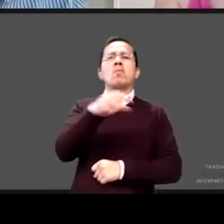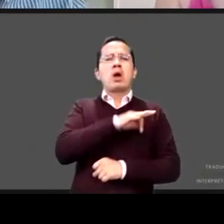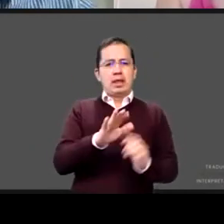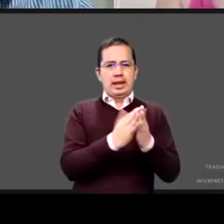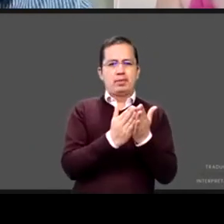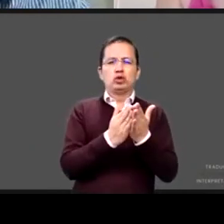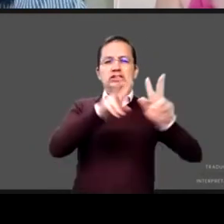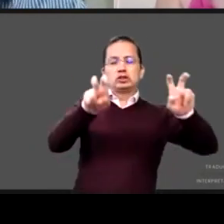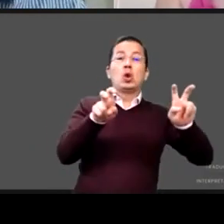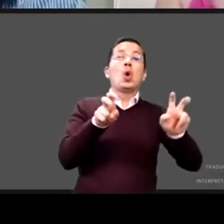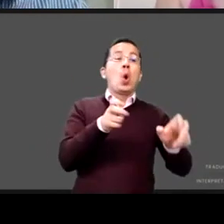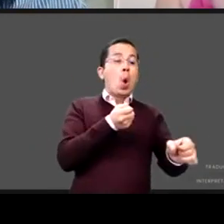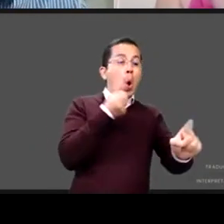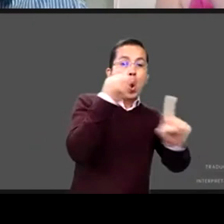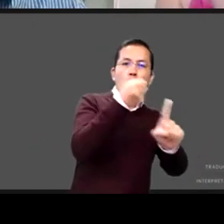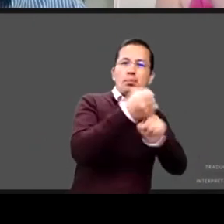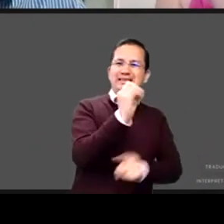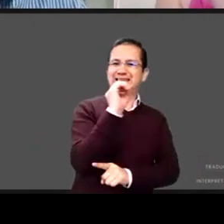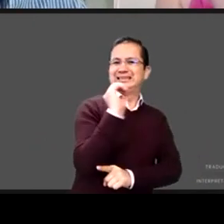y si lo piden al mail